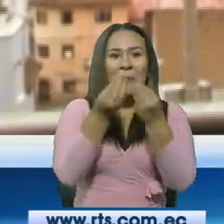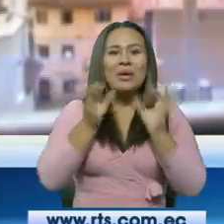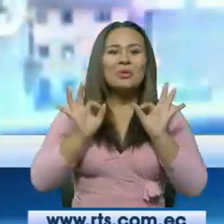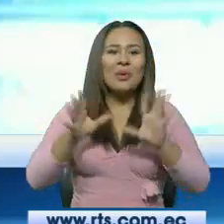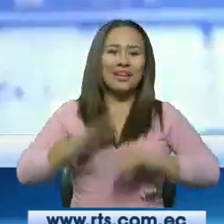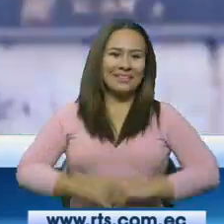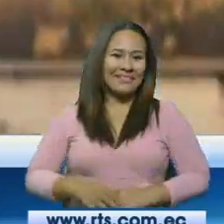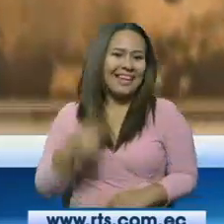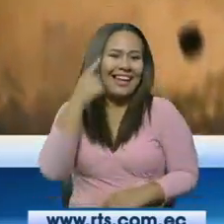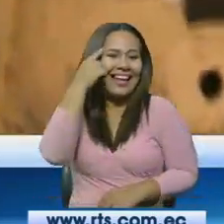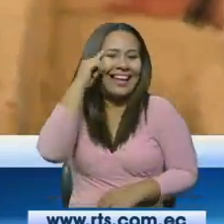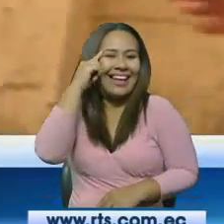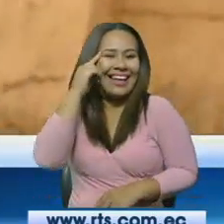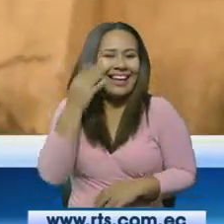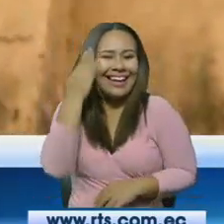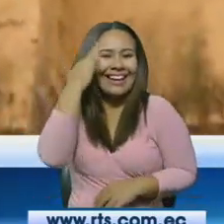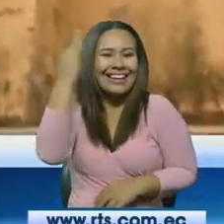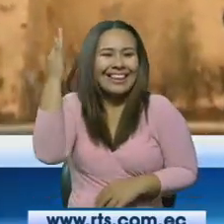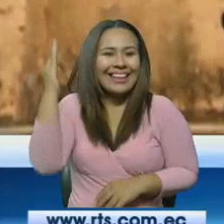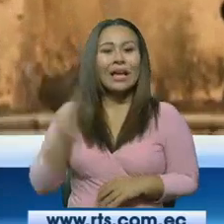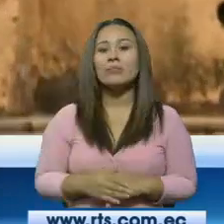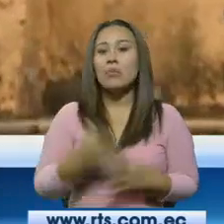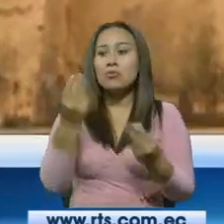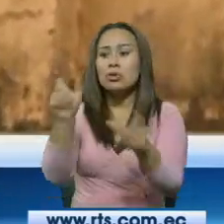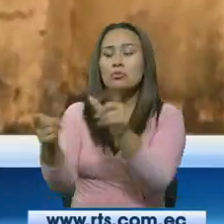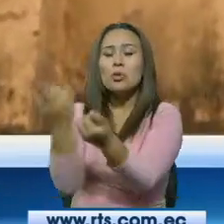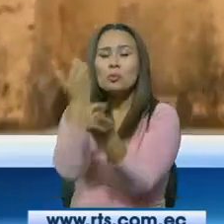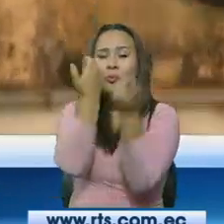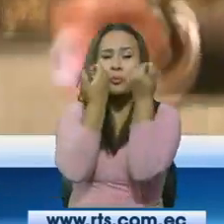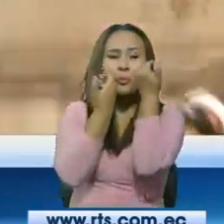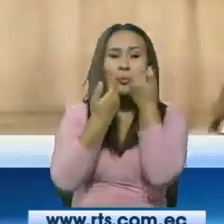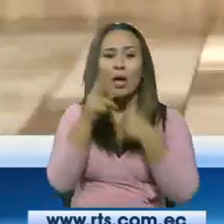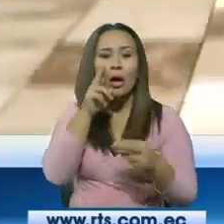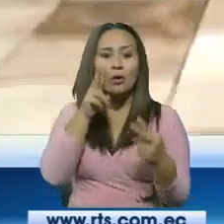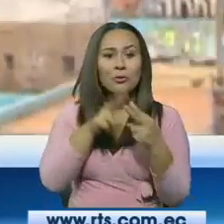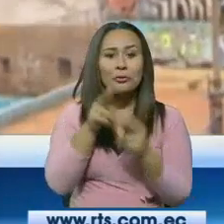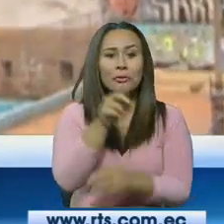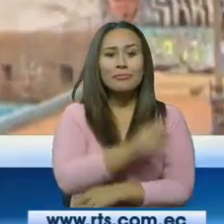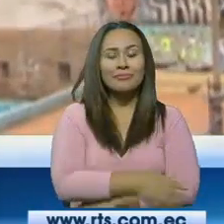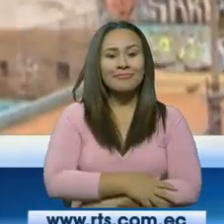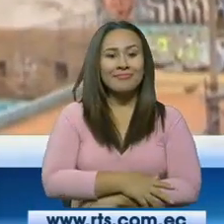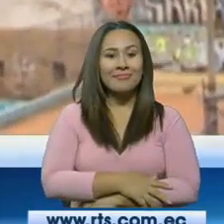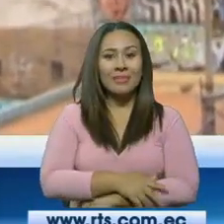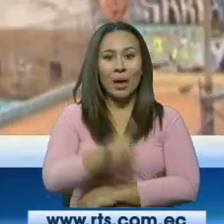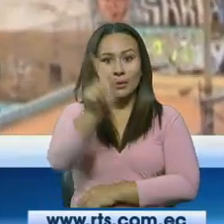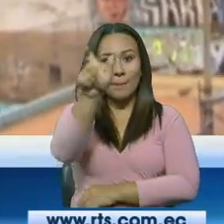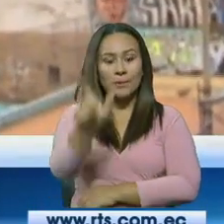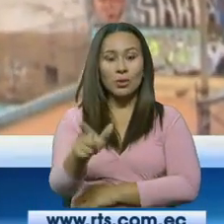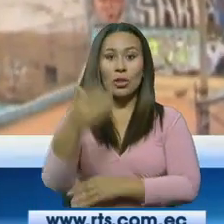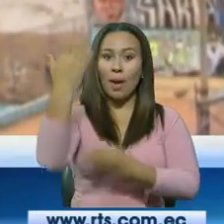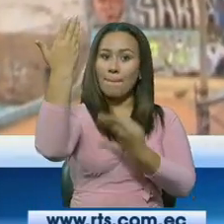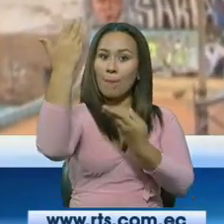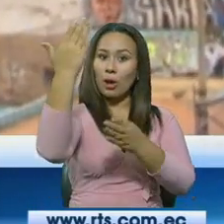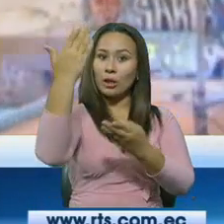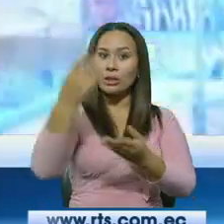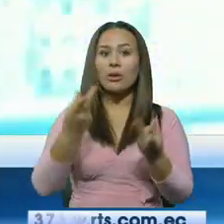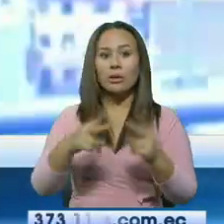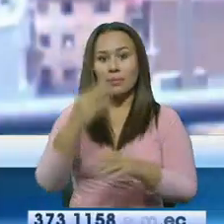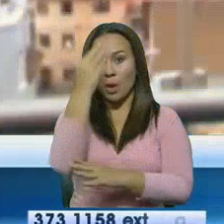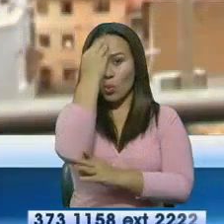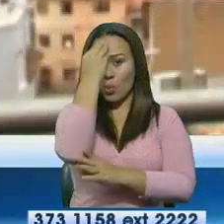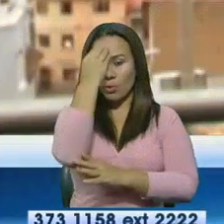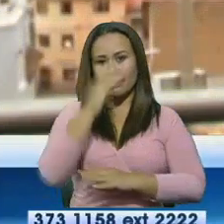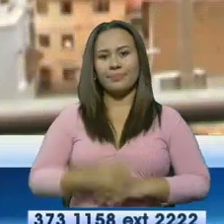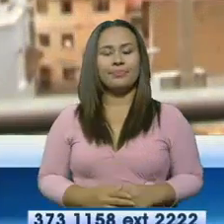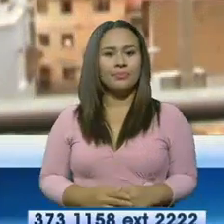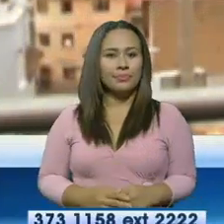sus voladas. Pero a pesar de ello, era muy querido por todos quienes lo conocían. E incluso un hombre político y académico de la época. Era